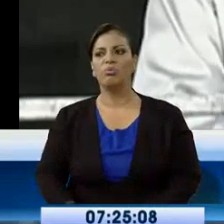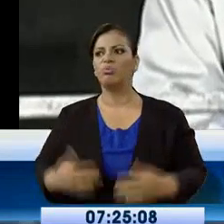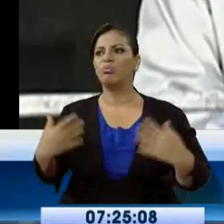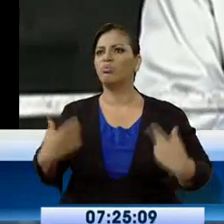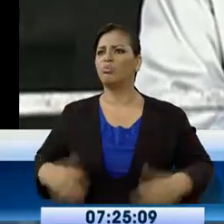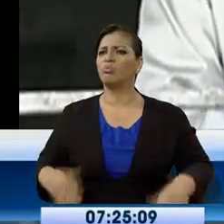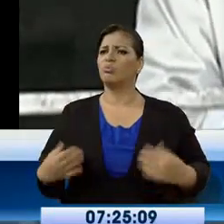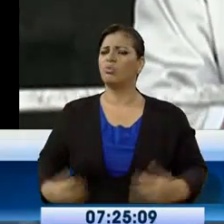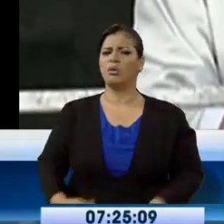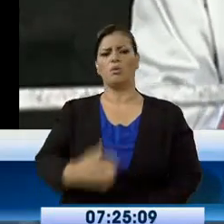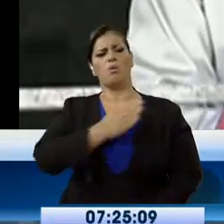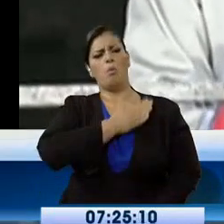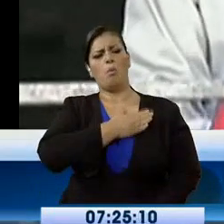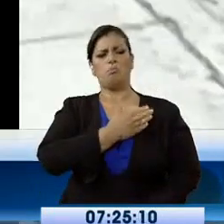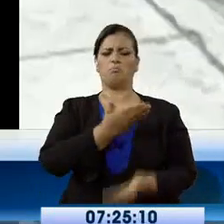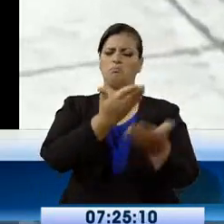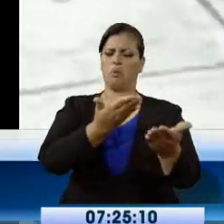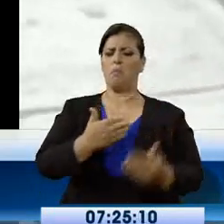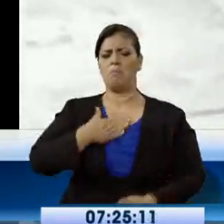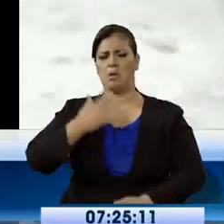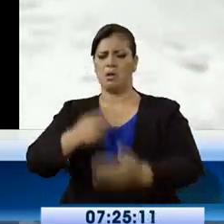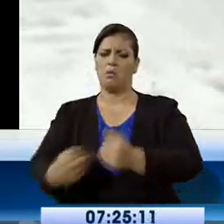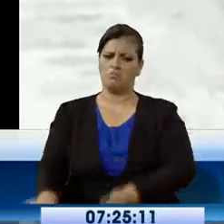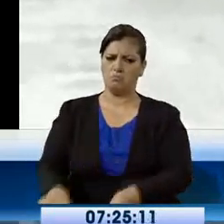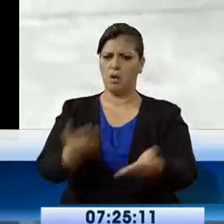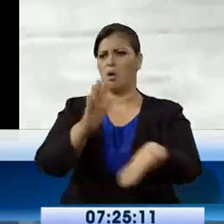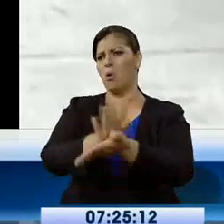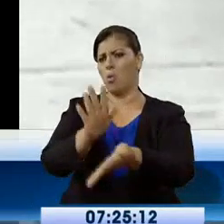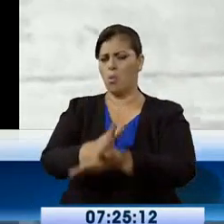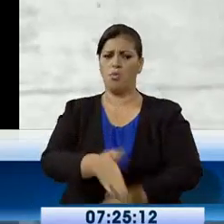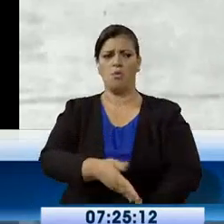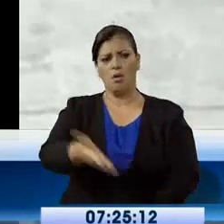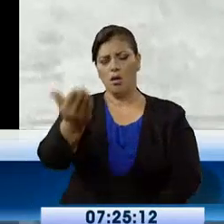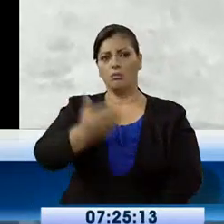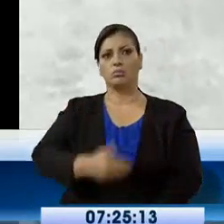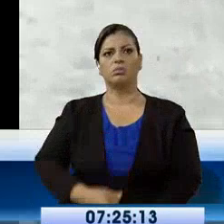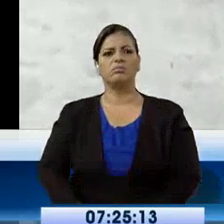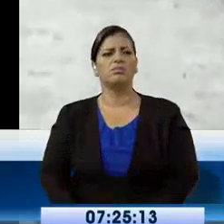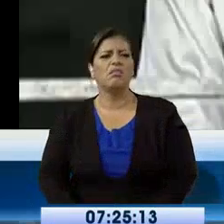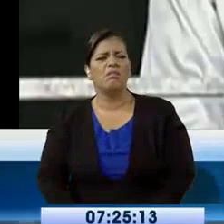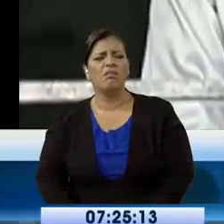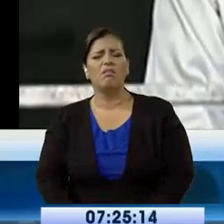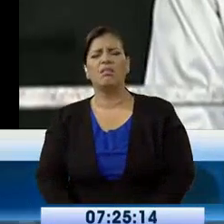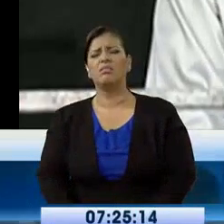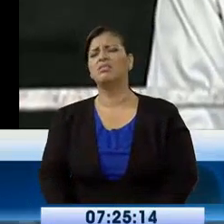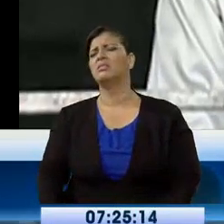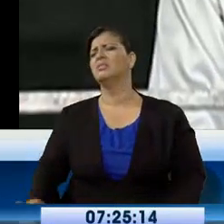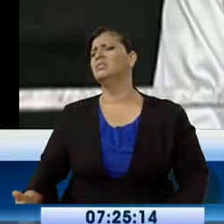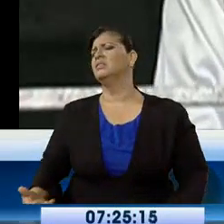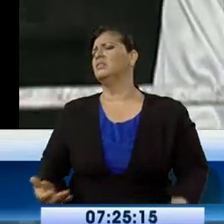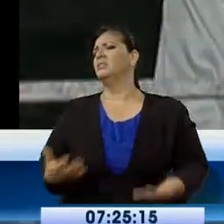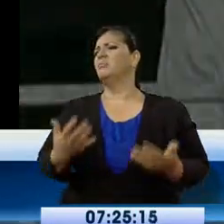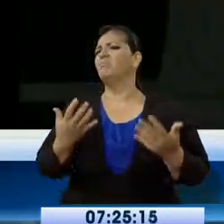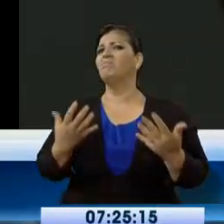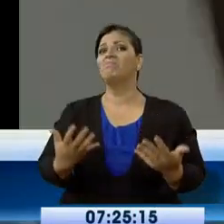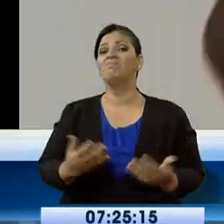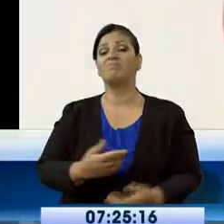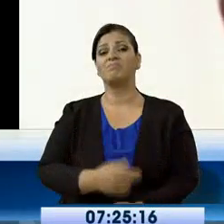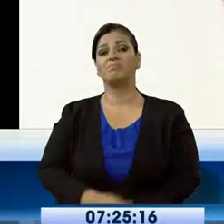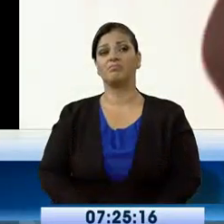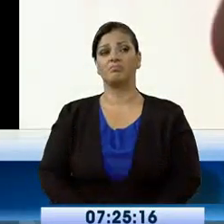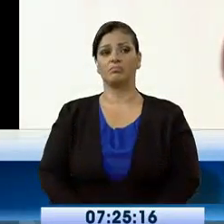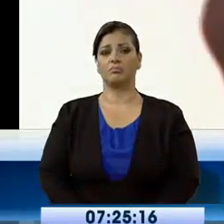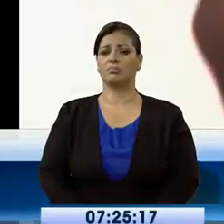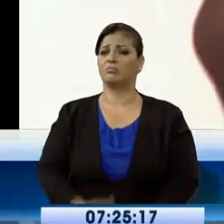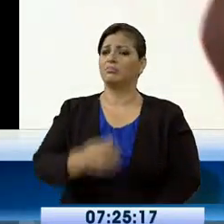confiado en la cercanía de la escuela para dejar que su pequeña acuda sola, sin imaginar lo que pasaría. Madres